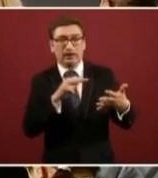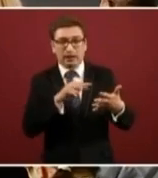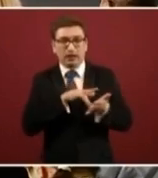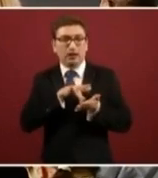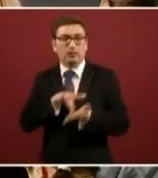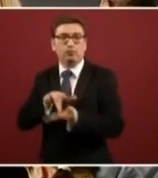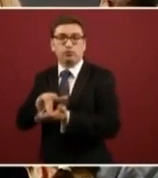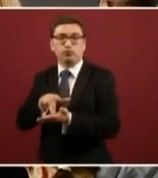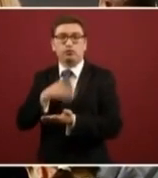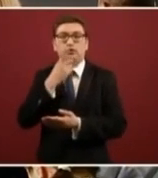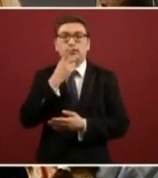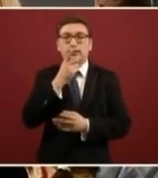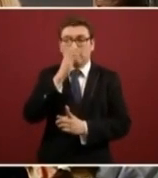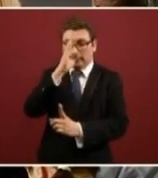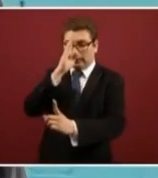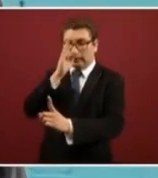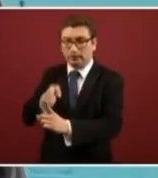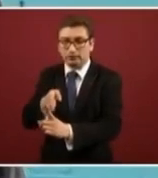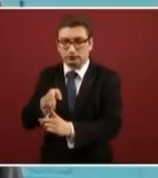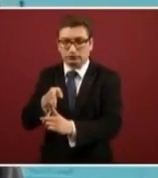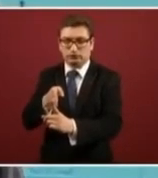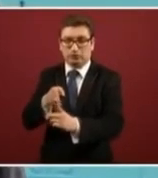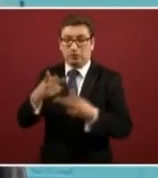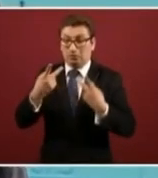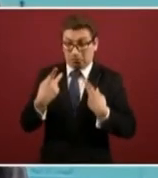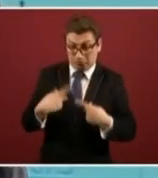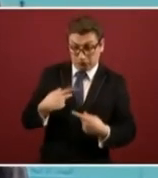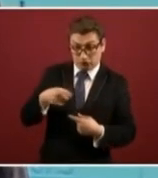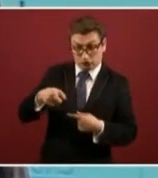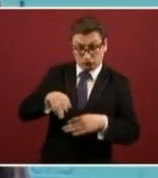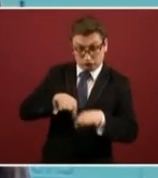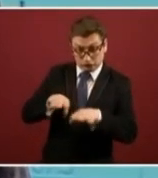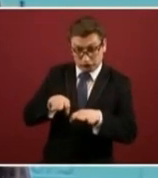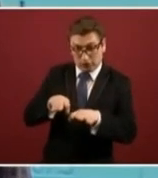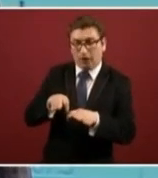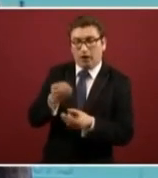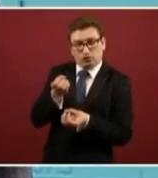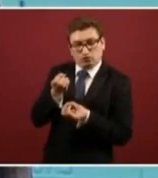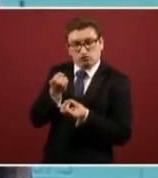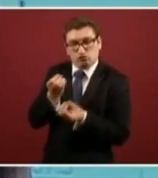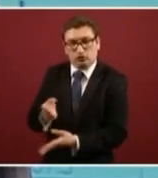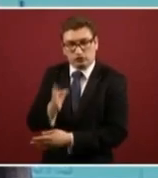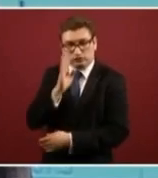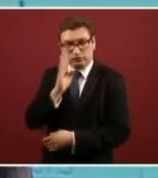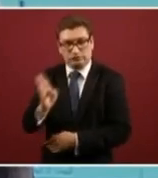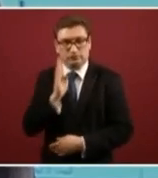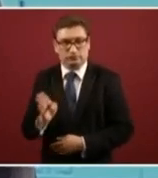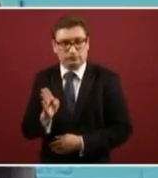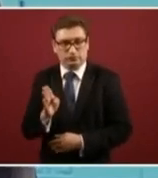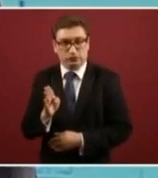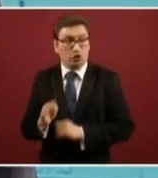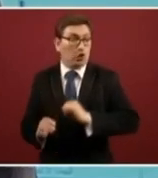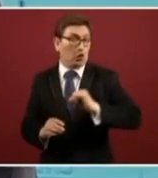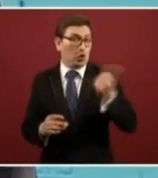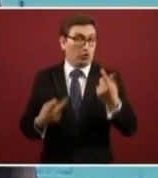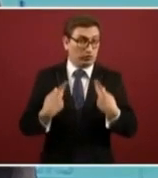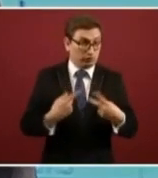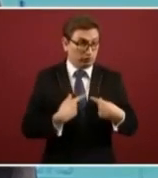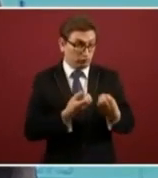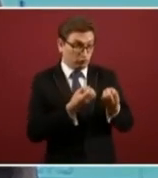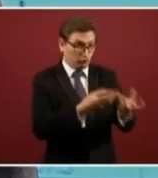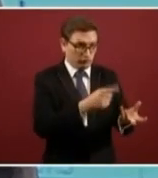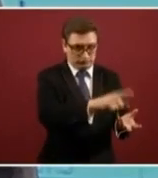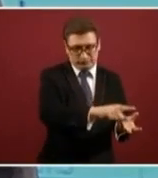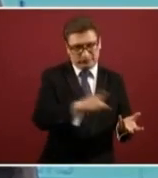de manera directa al productor, no se entregan a intermediarios,